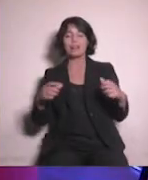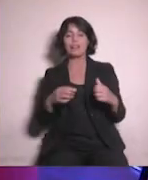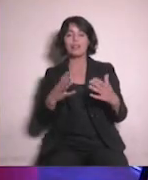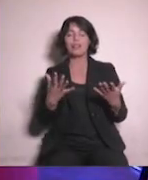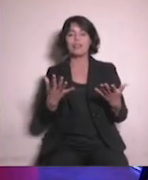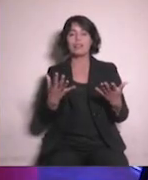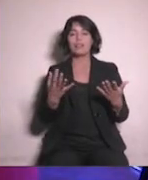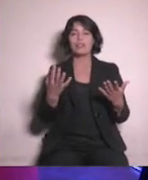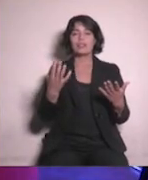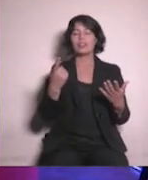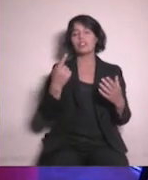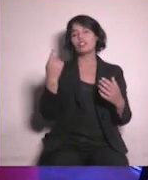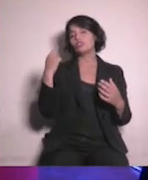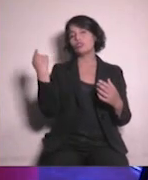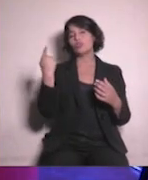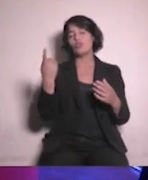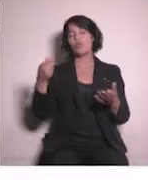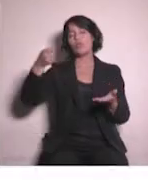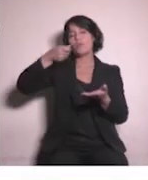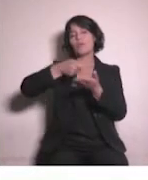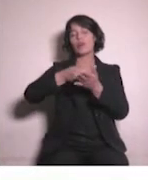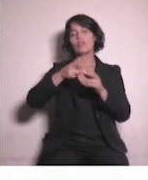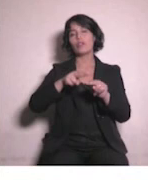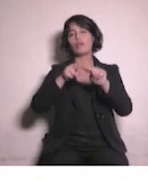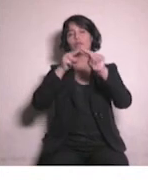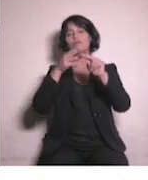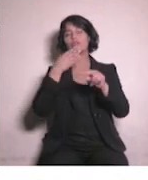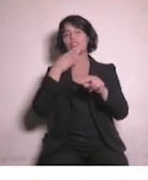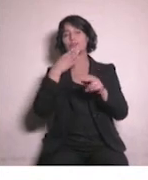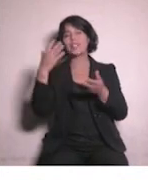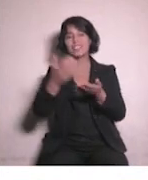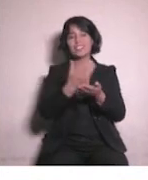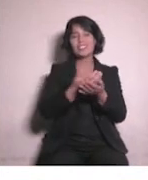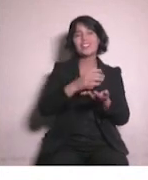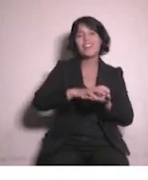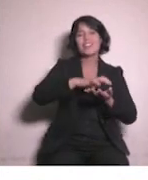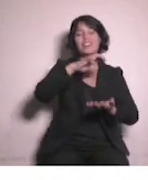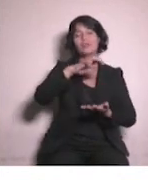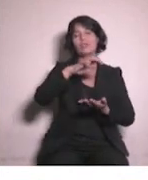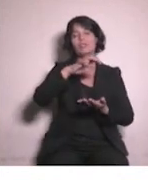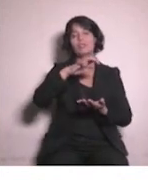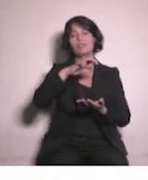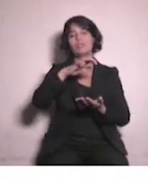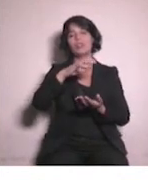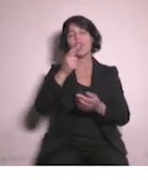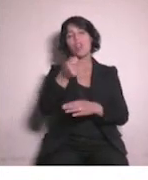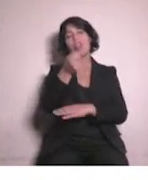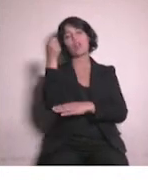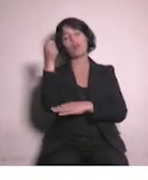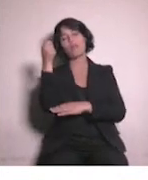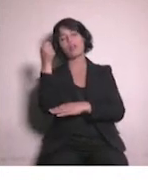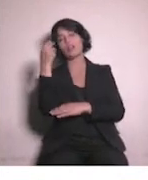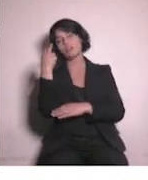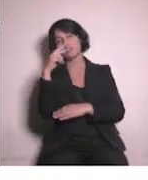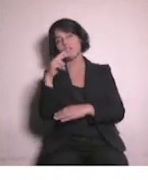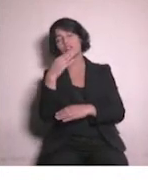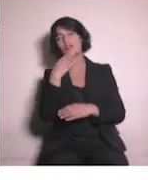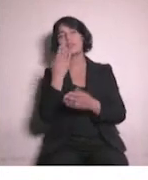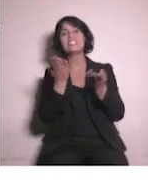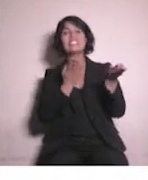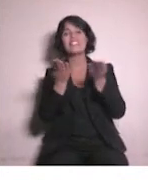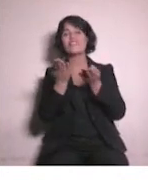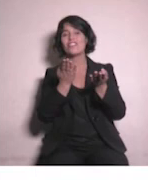que solo la inversión de fondos. Abarca la recaudación, abarca la cobranza, el